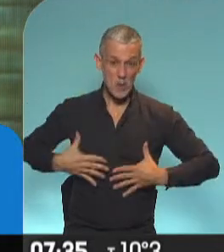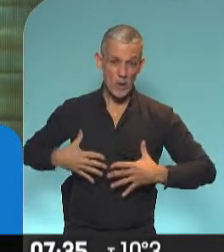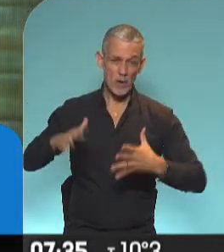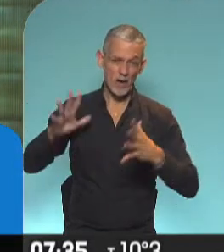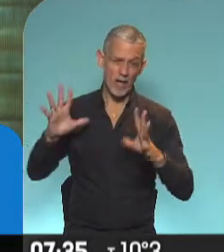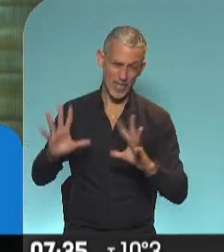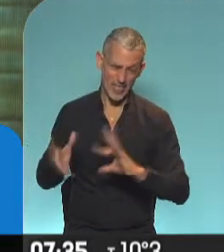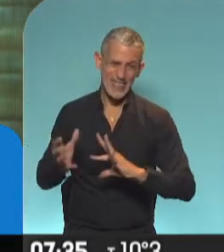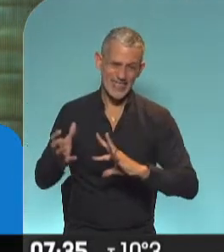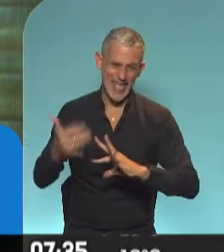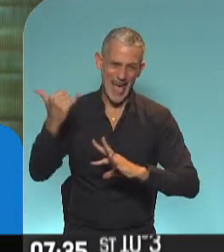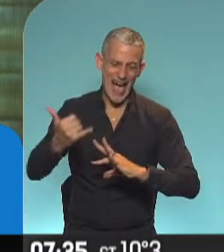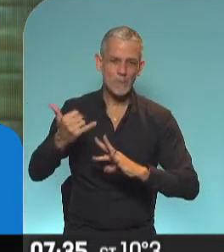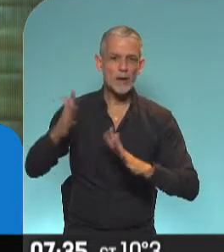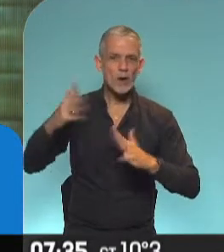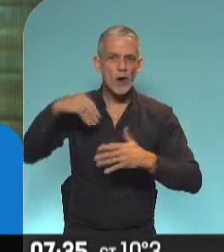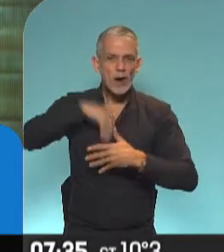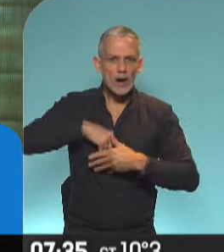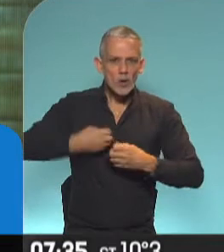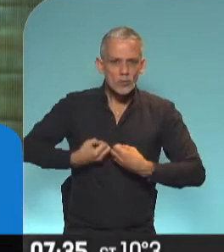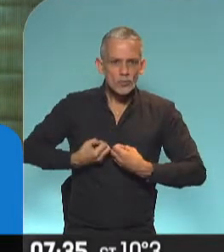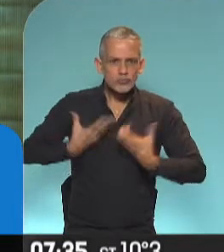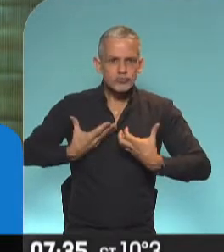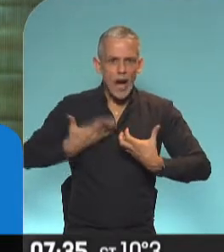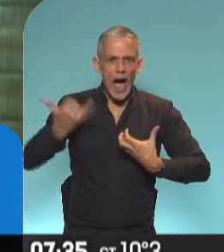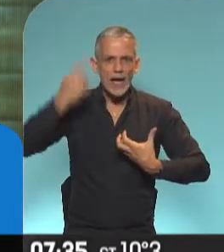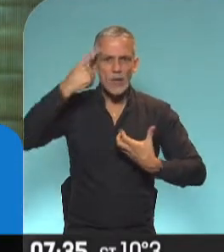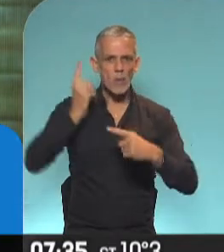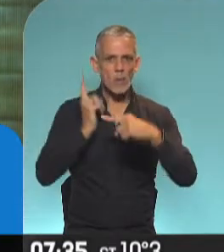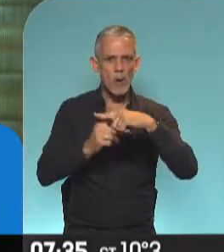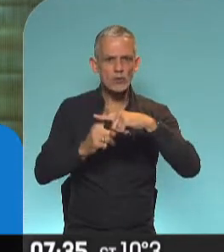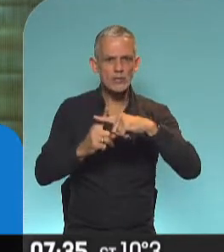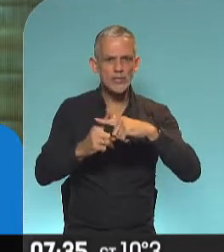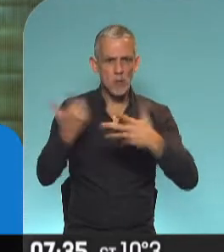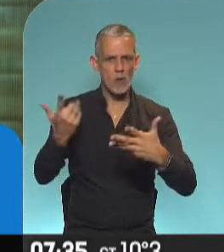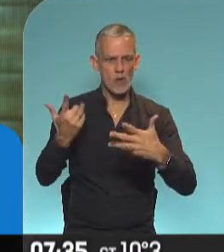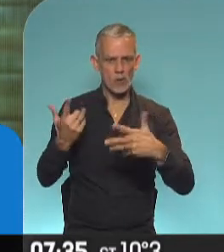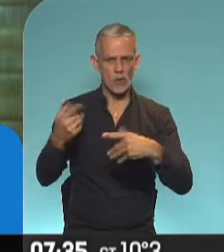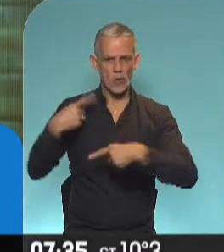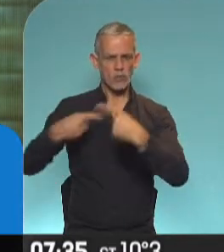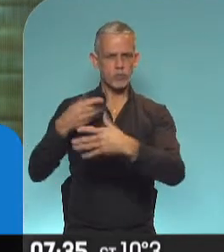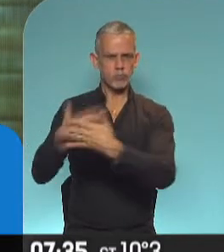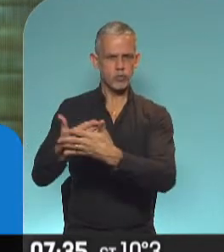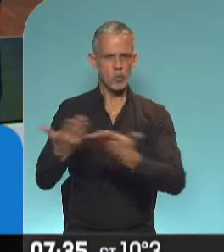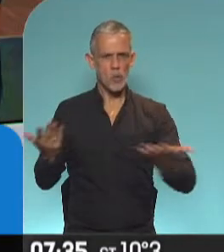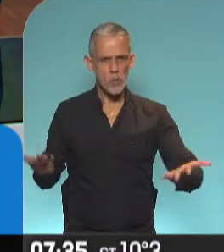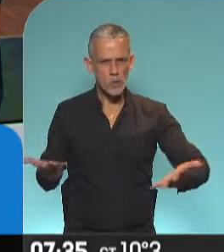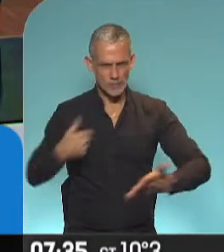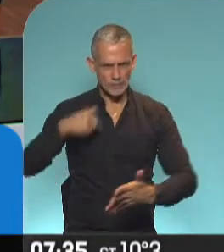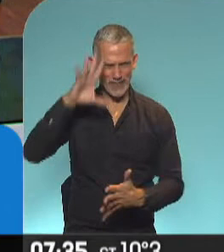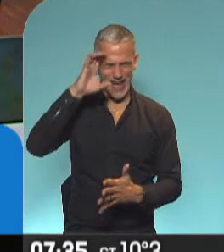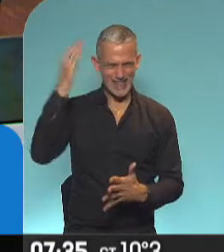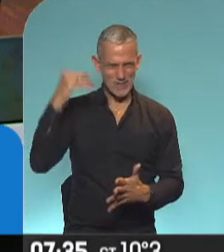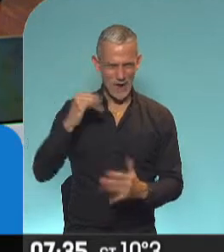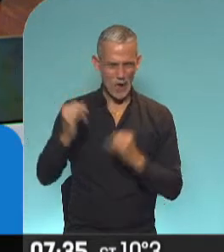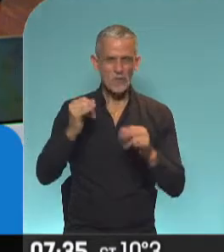está debilitado, pero espiritualmente tiene una cierta positividad para afrontar este tipo de situaciones. ¿Sabés que recordábamos